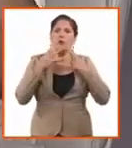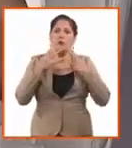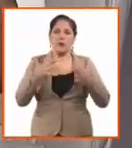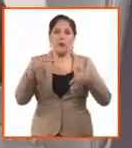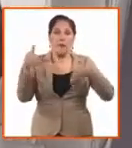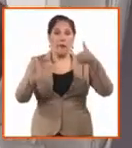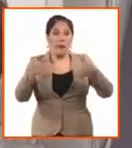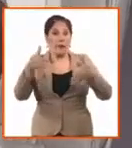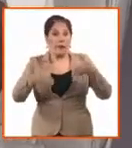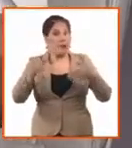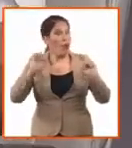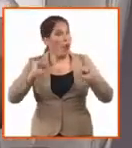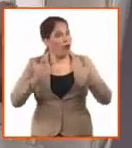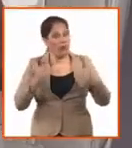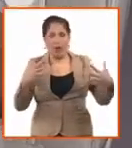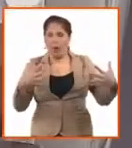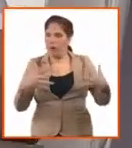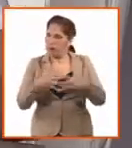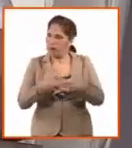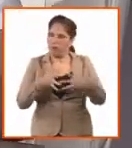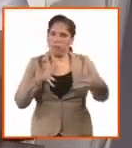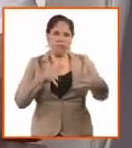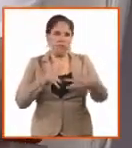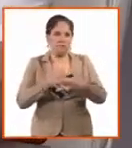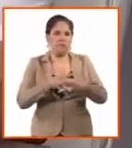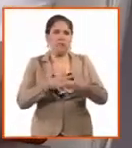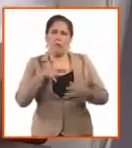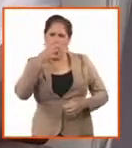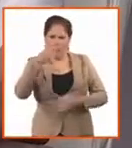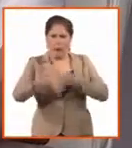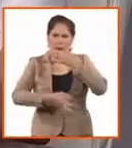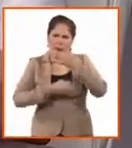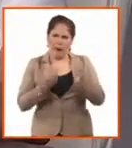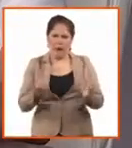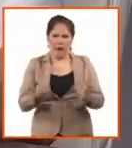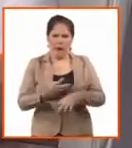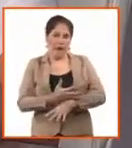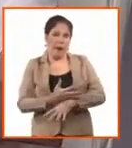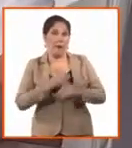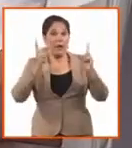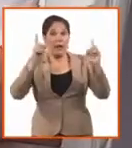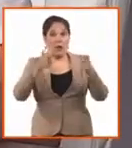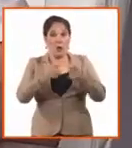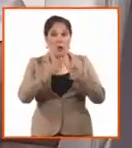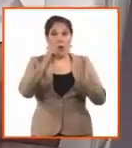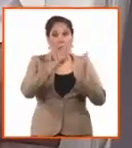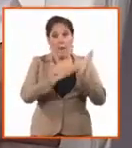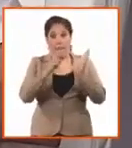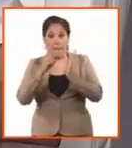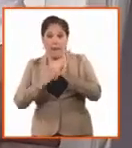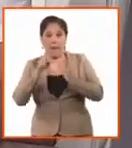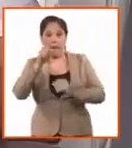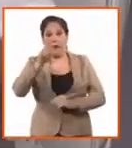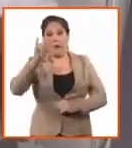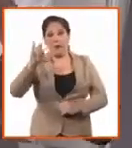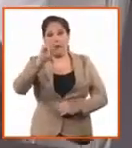la participación tiene que ser vínculo vamos a explicar eso como lo que él dijo en la reunión bimestral de febrero de 1964 nos estaban